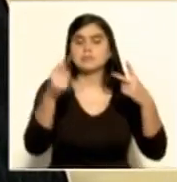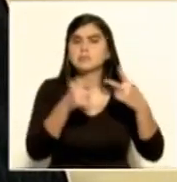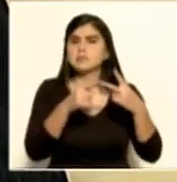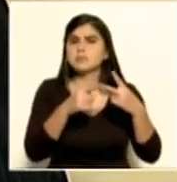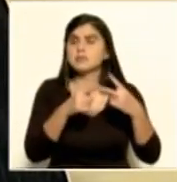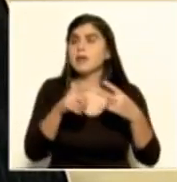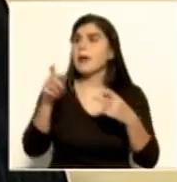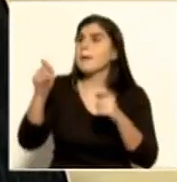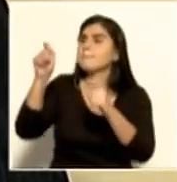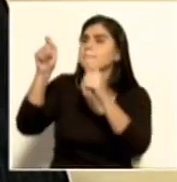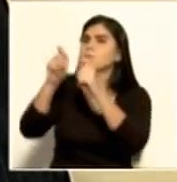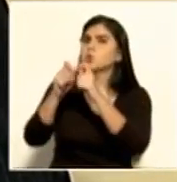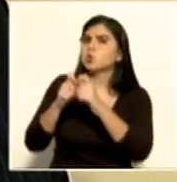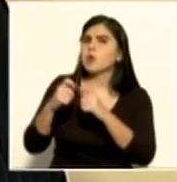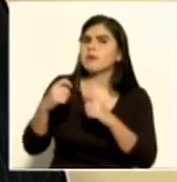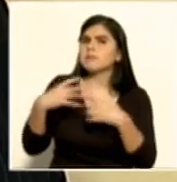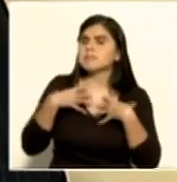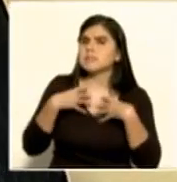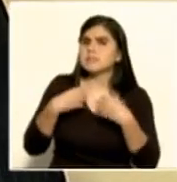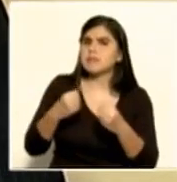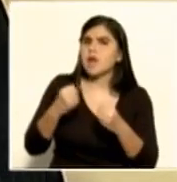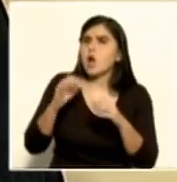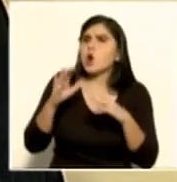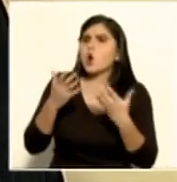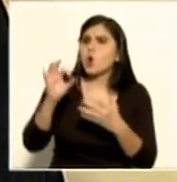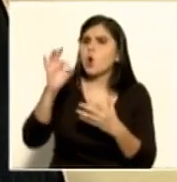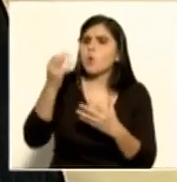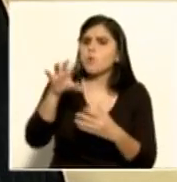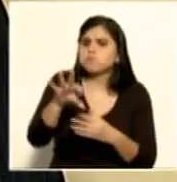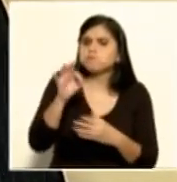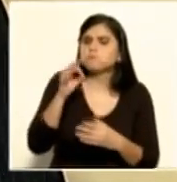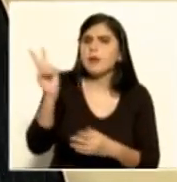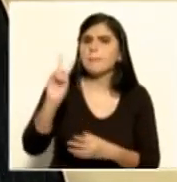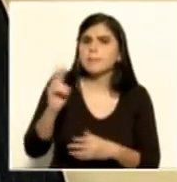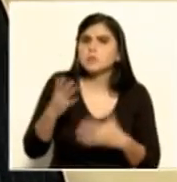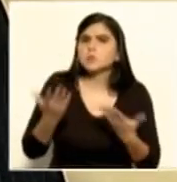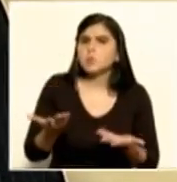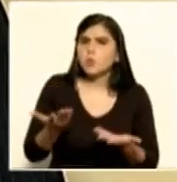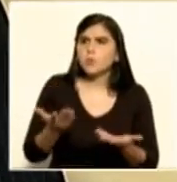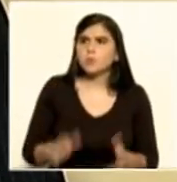punto de vista operativo sanitario, ¿qué se hará para encontrar Sí, la huella? ya hemos estado